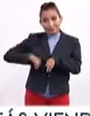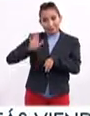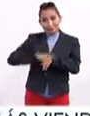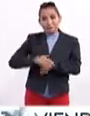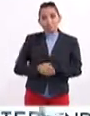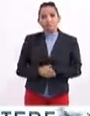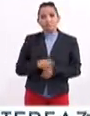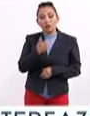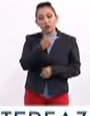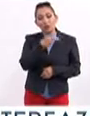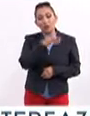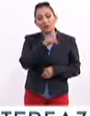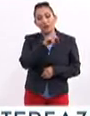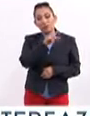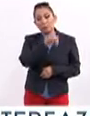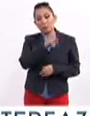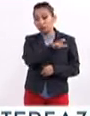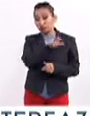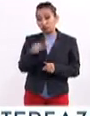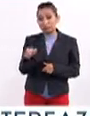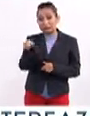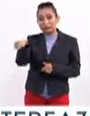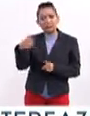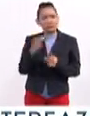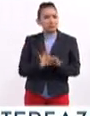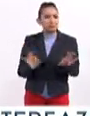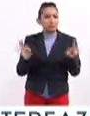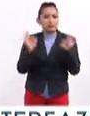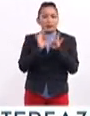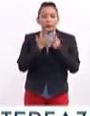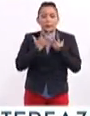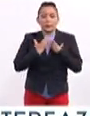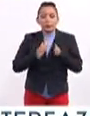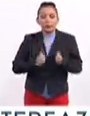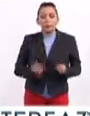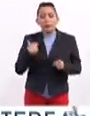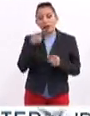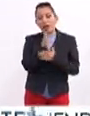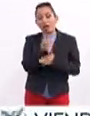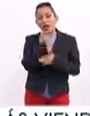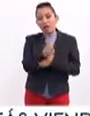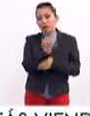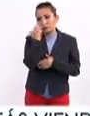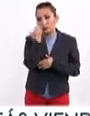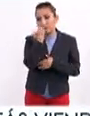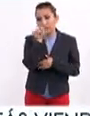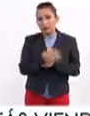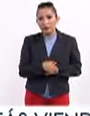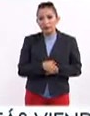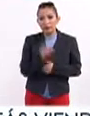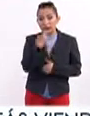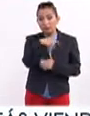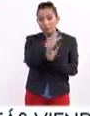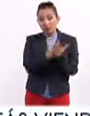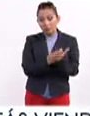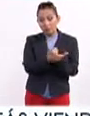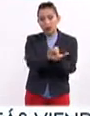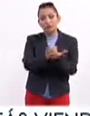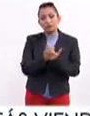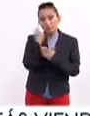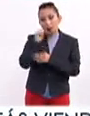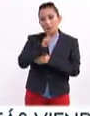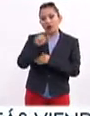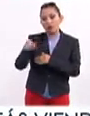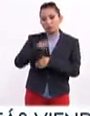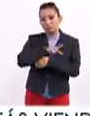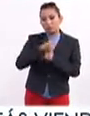más. Para Guadalupe, la entrega de apoyo significa un respiro para solventar sus gastos escolares. Estos programas sí me ayudan para pagar